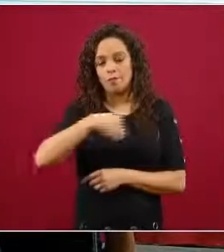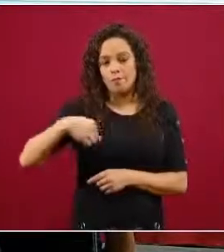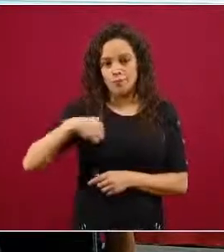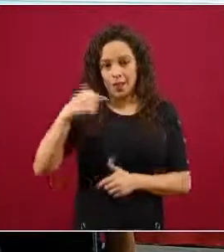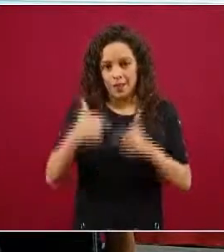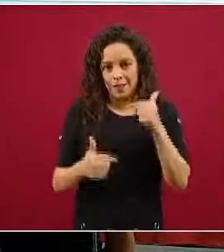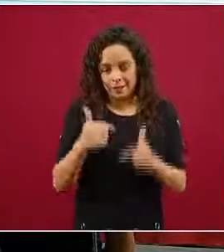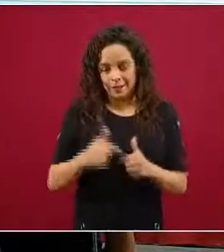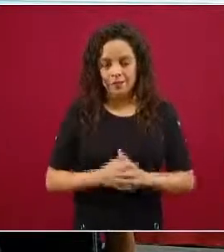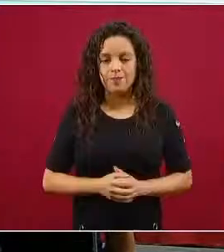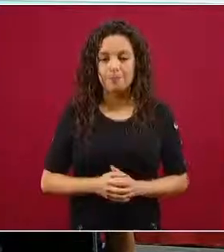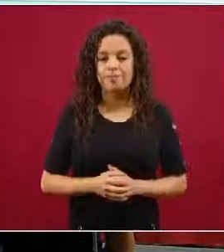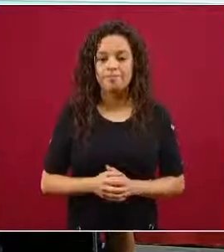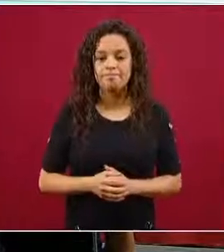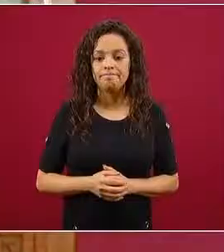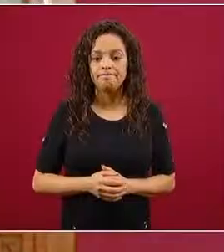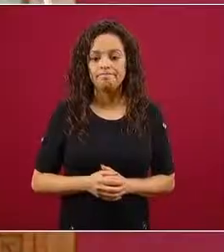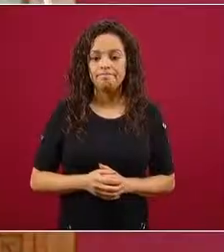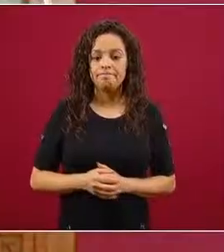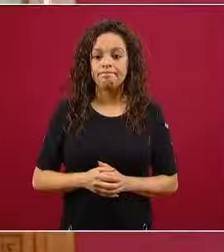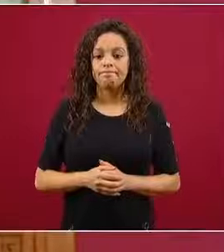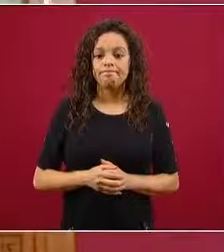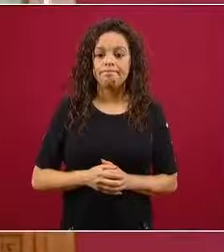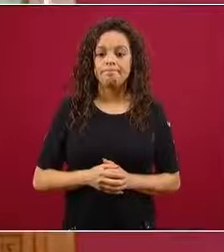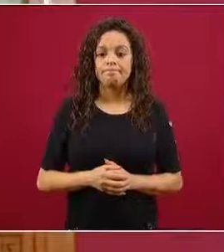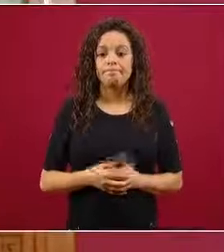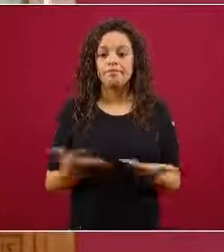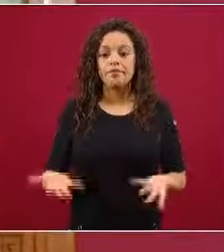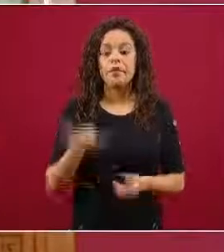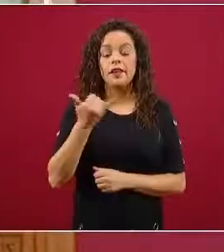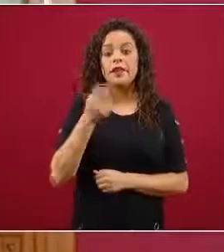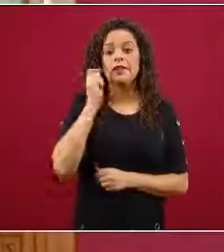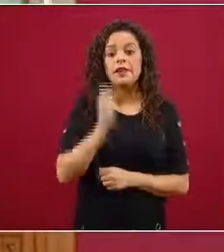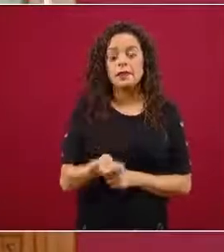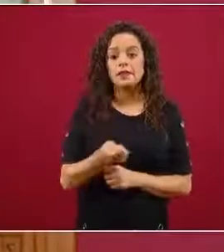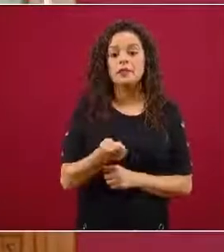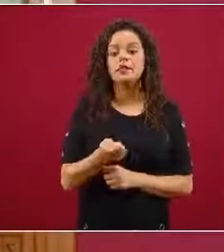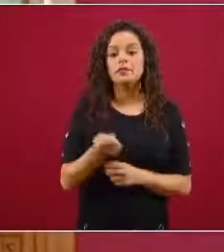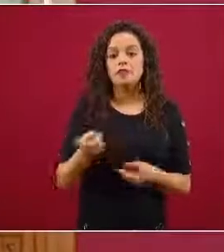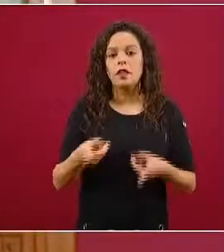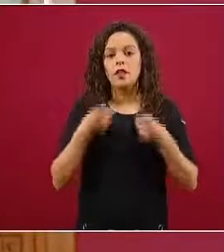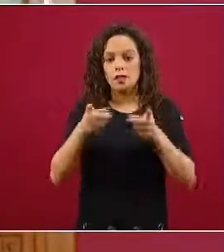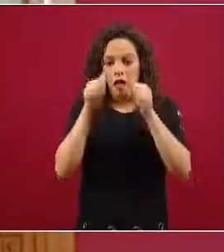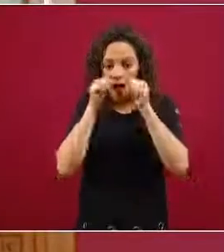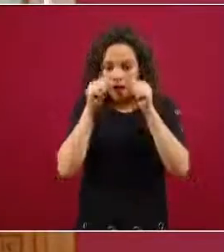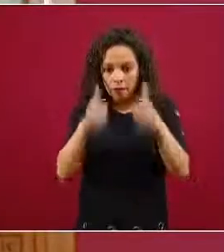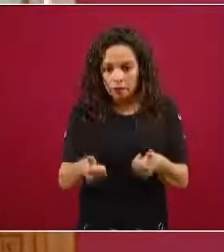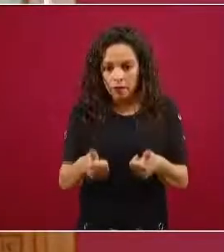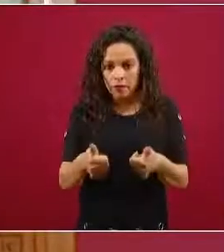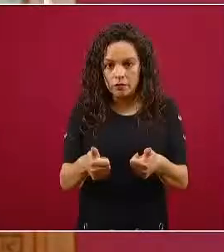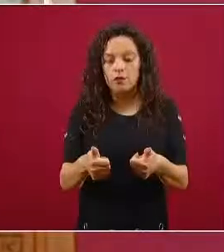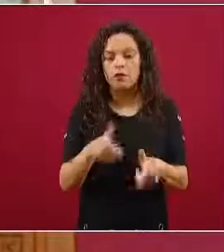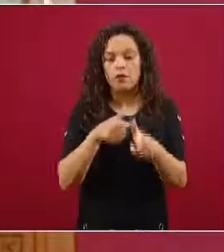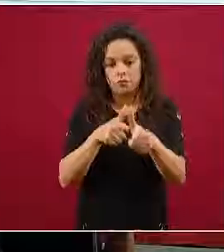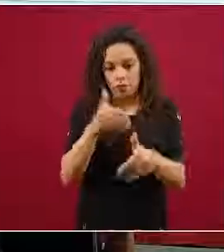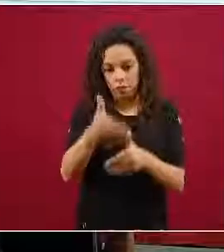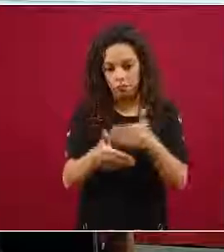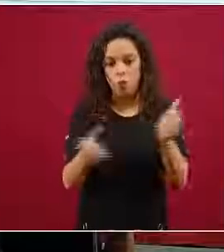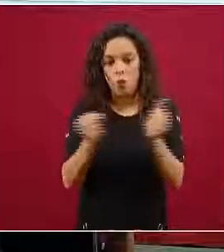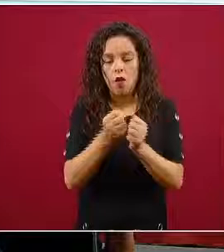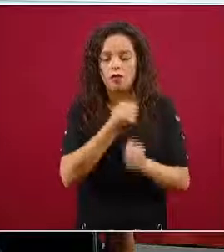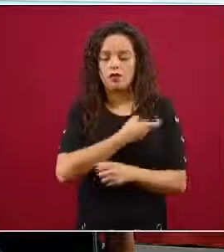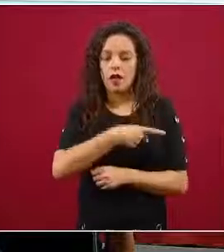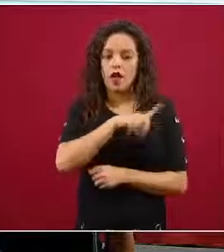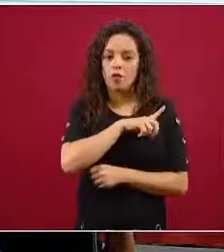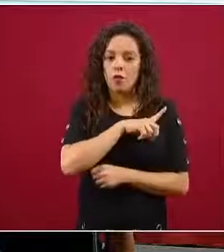algunas quejas sobre la atención que se ha recibido en este continuo de la salud sexual y reproductiva. La que sigue, por